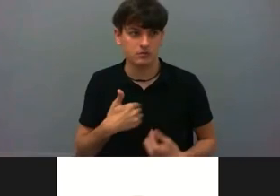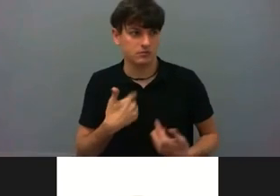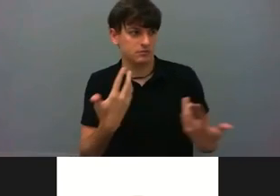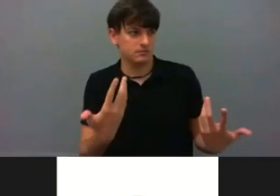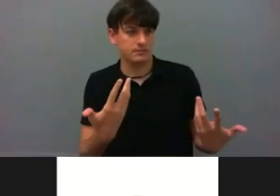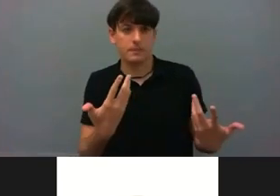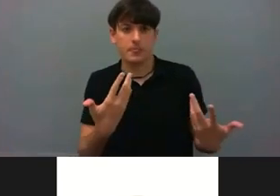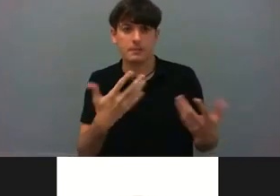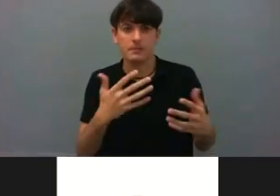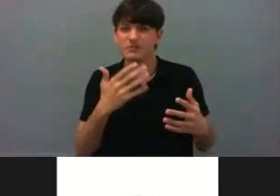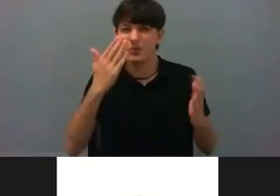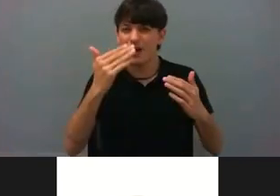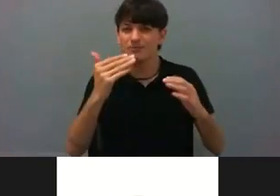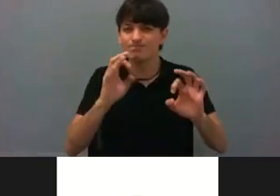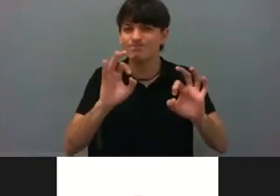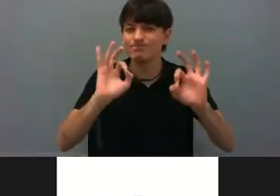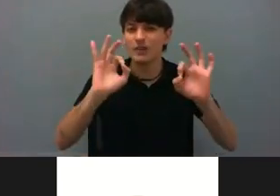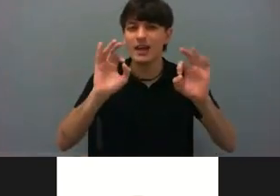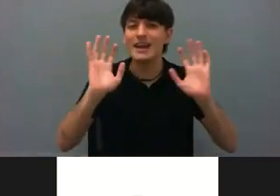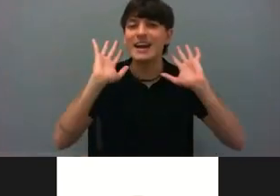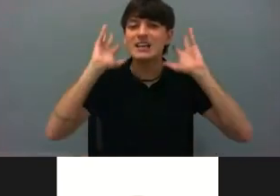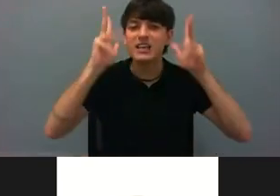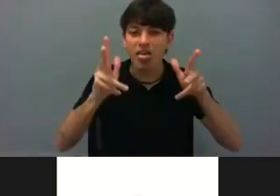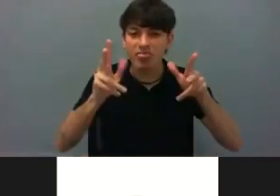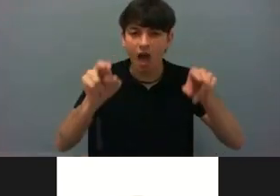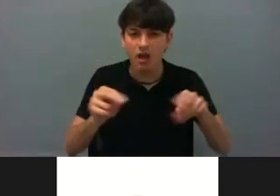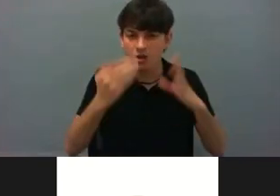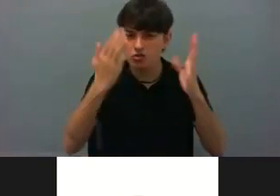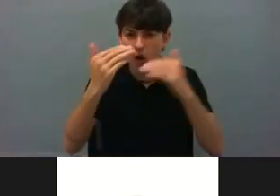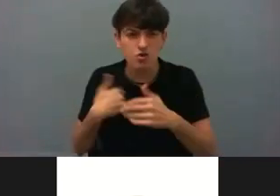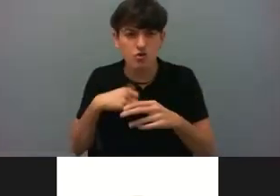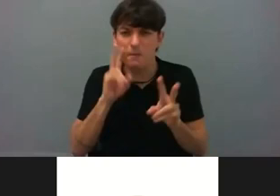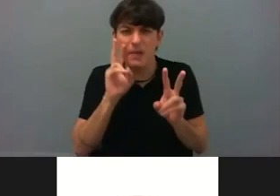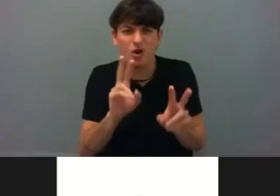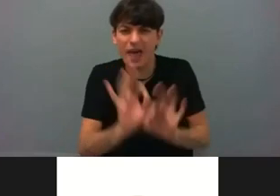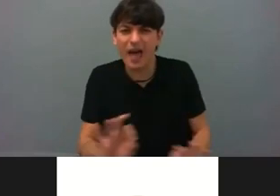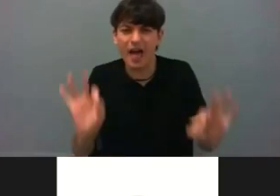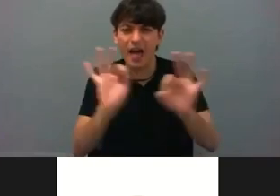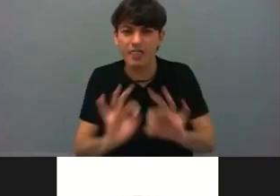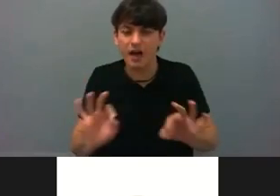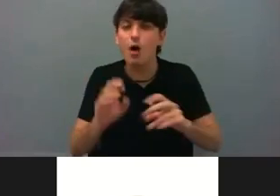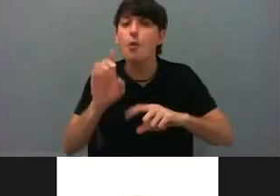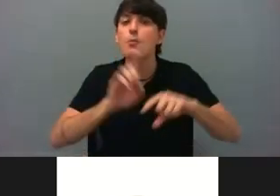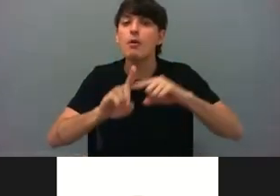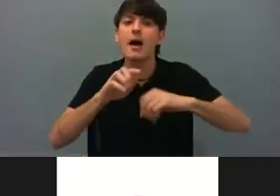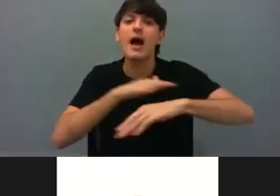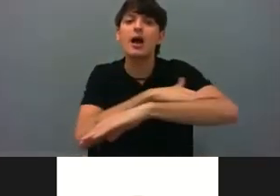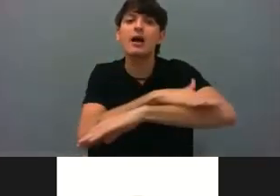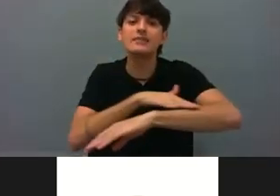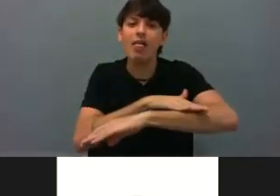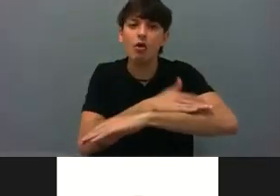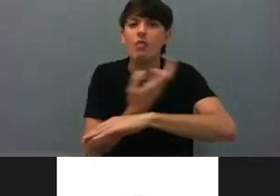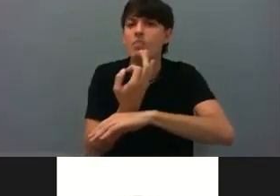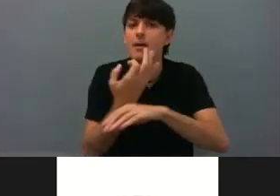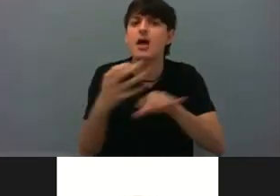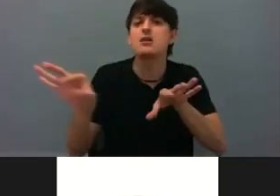colegios específicos, ni veo residencias, ni veo nada de nada. Ya te digo que el problema es que es el Estado quien debería de tomar esas